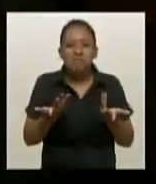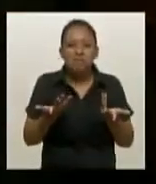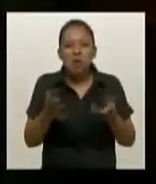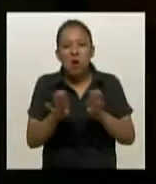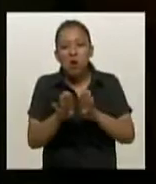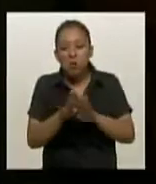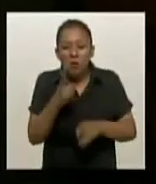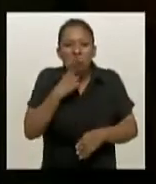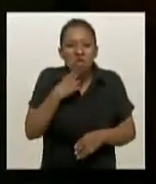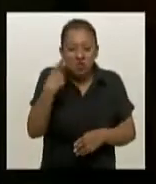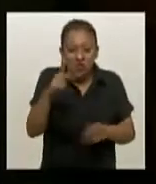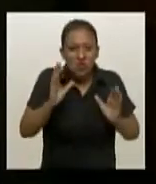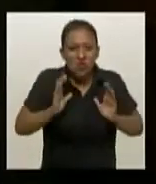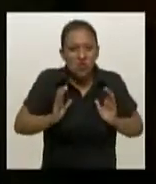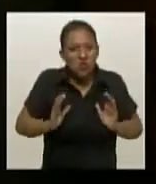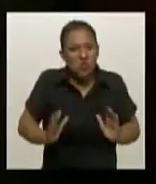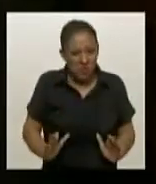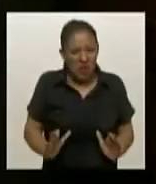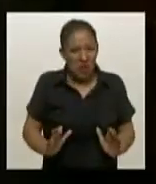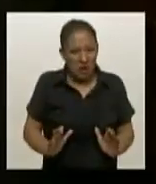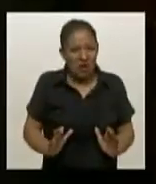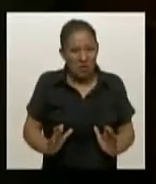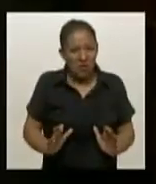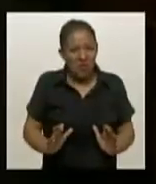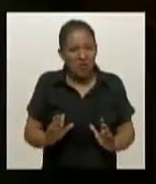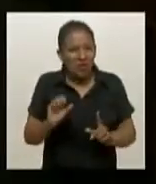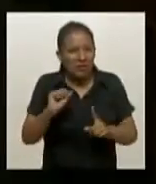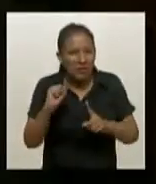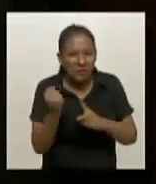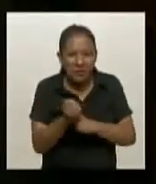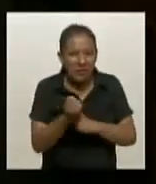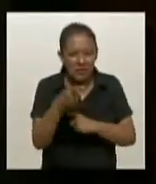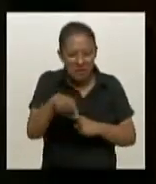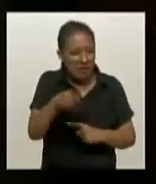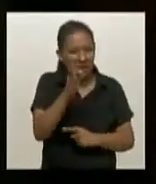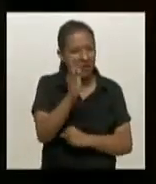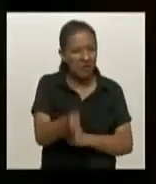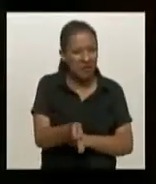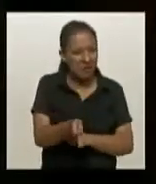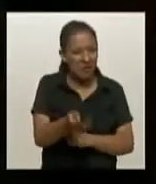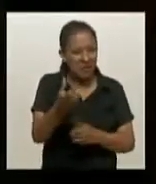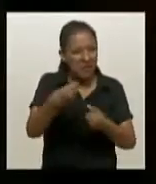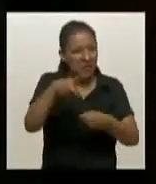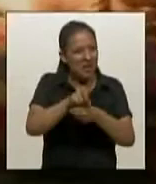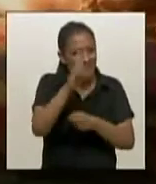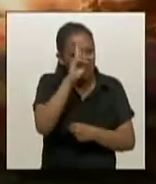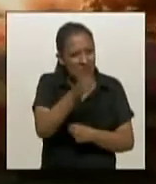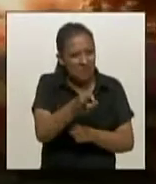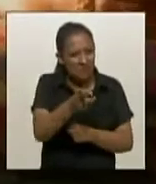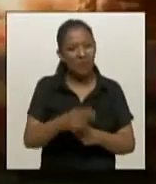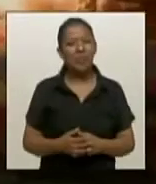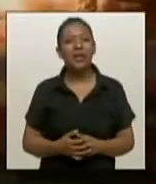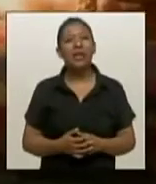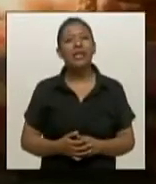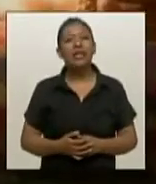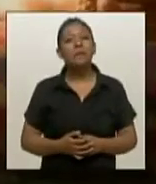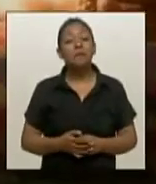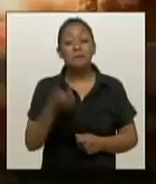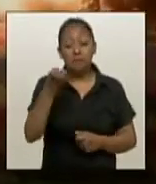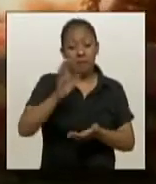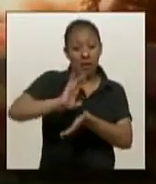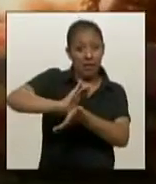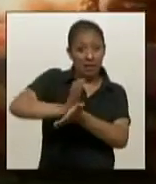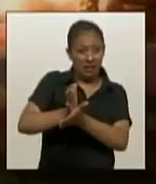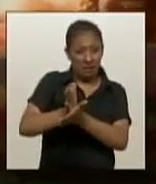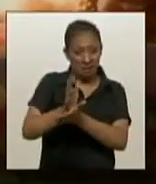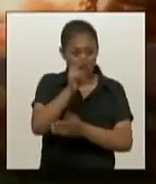a utilizar su cuerpo en una situación que no está permitida en nuestra sociedad, ¿no? La discriminación